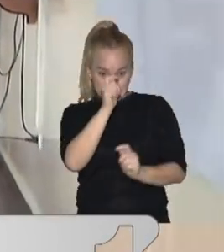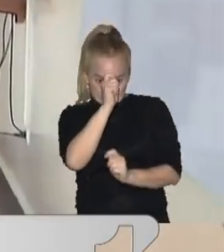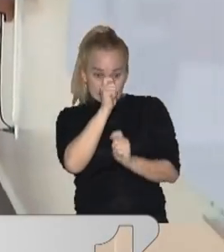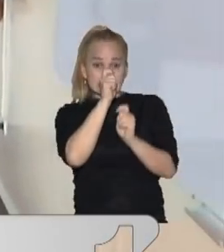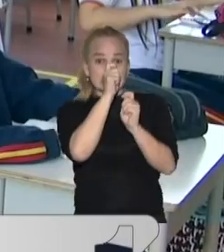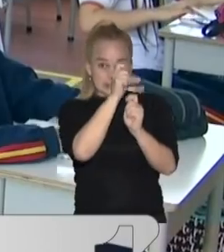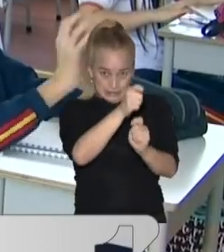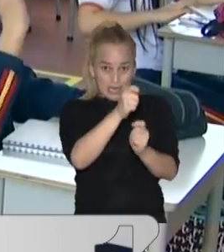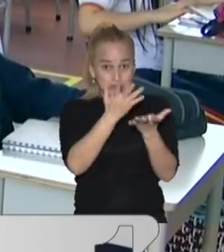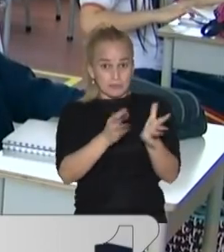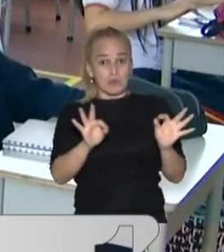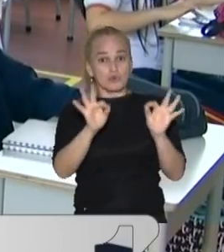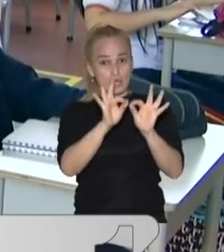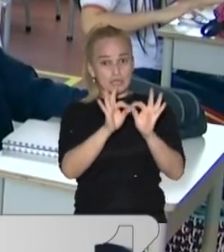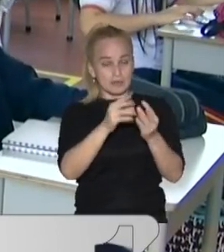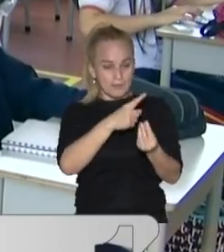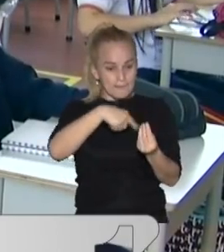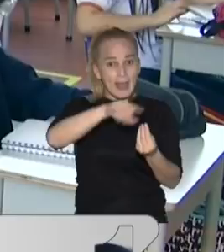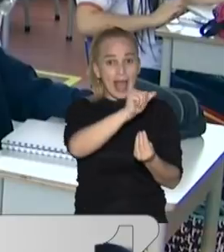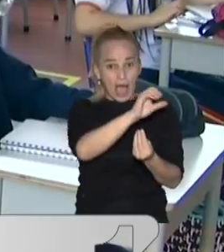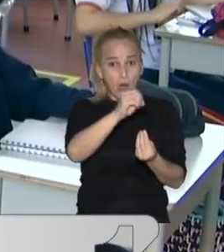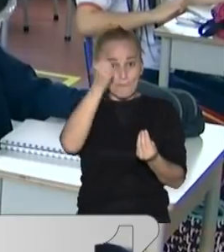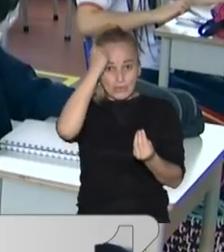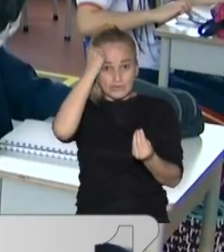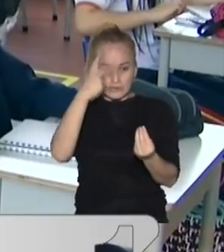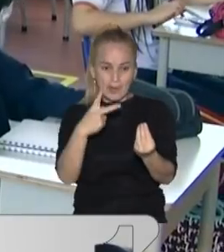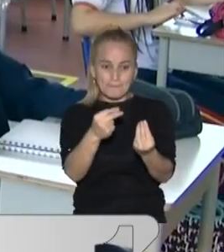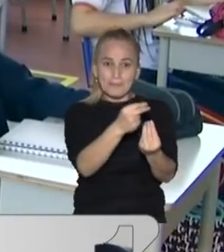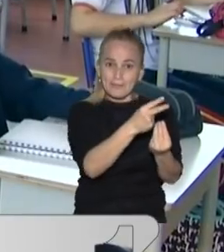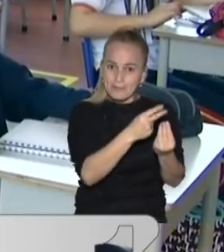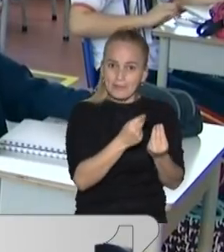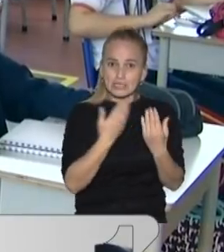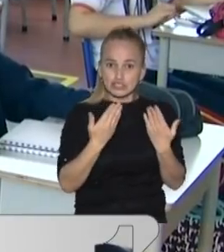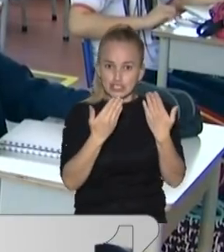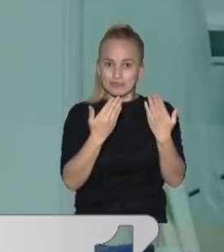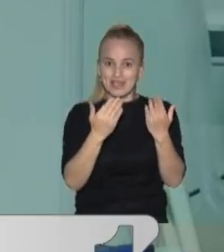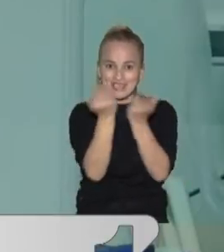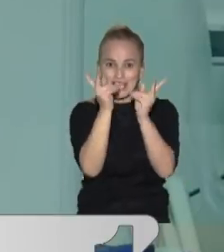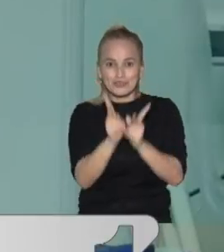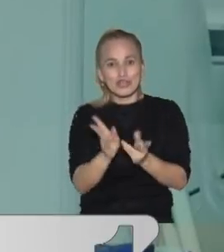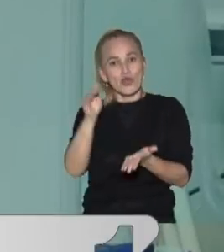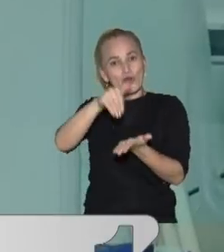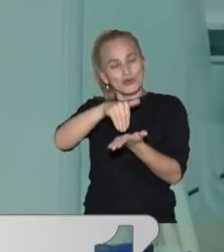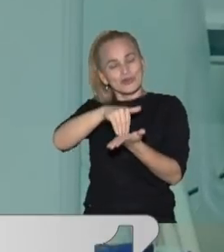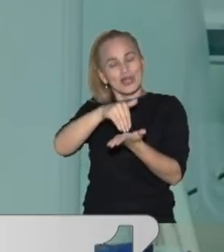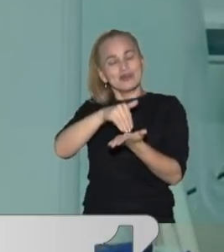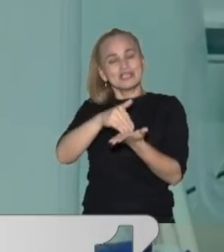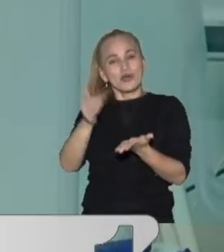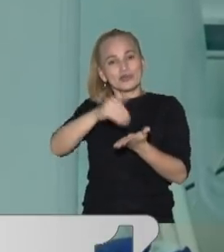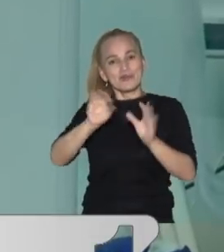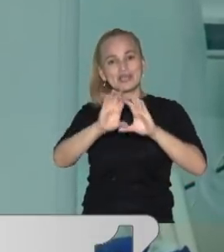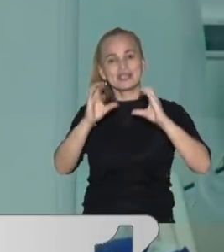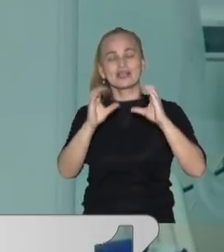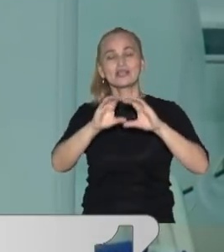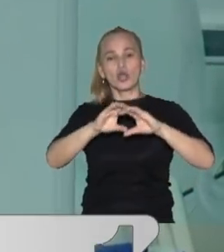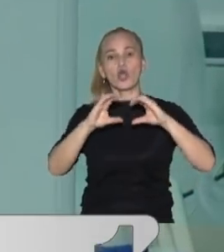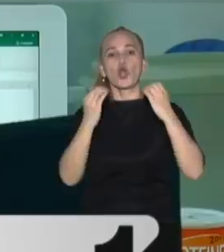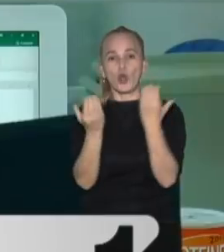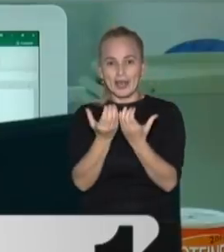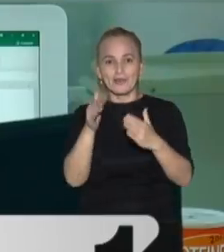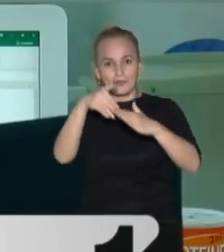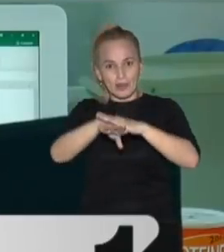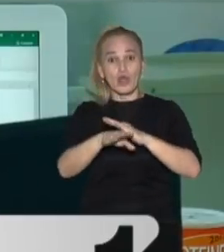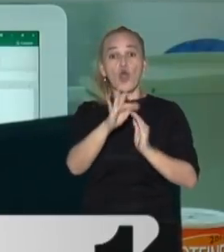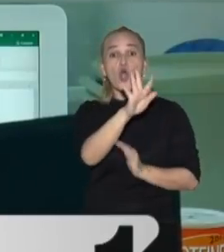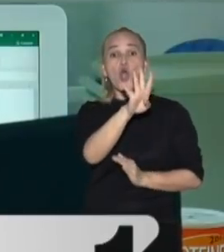social, sino porque eso garantiza el reintegro de chicas y chicos al sector educativo. El Observatorio de Salud indica que más de 40